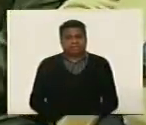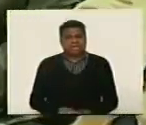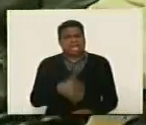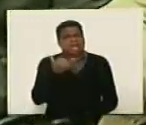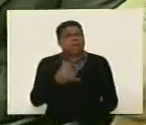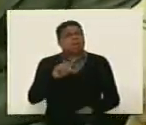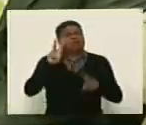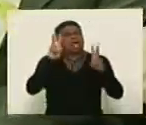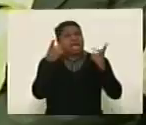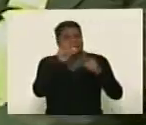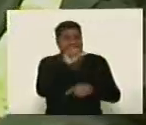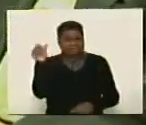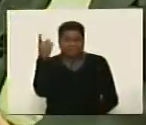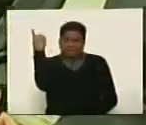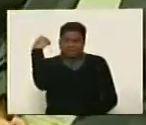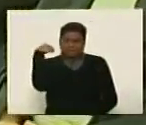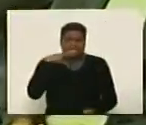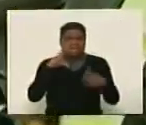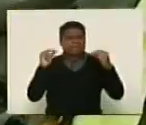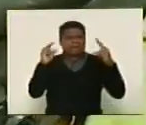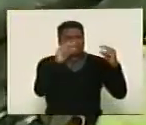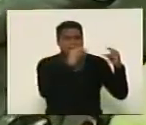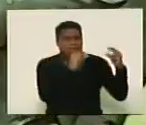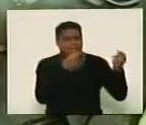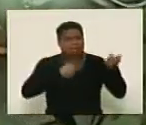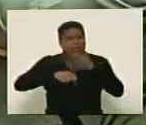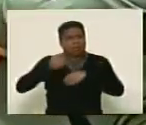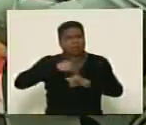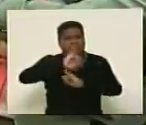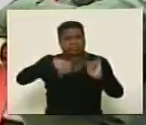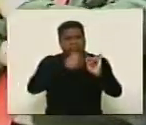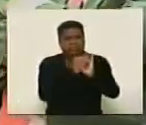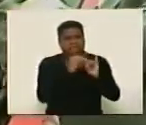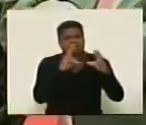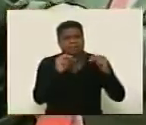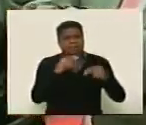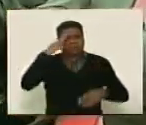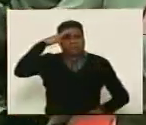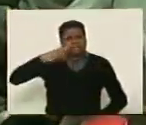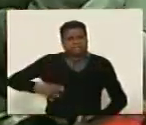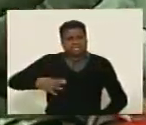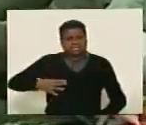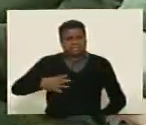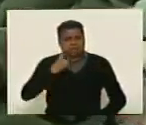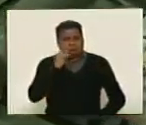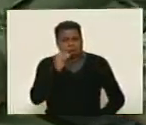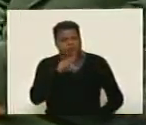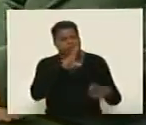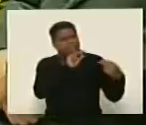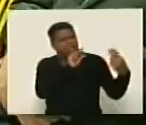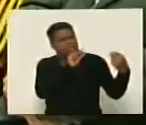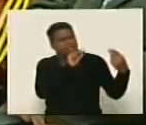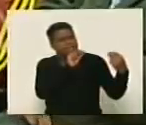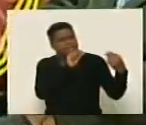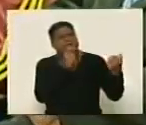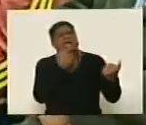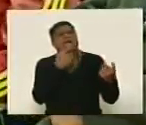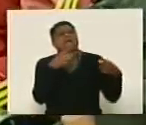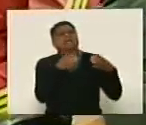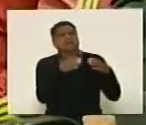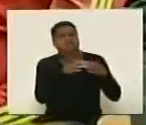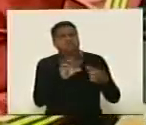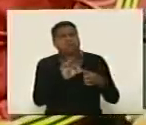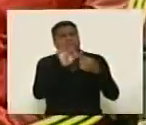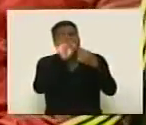un par de semanas con el Ministerio de Comercio Exterior, el capitán Bielma Mora. Después sostuvimos una reunión con